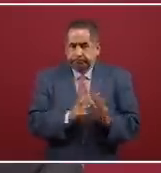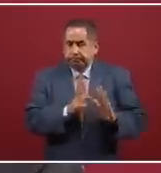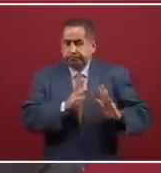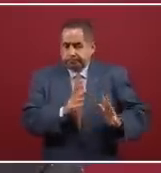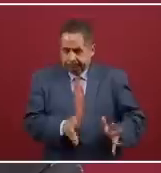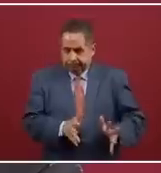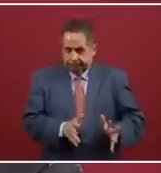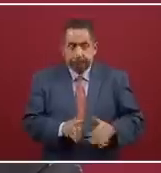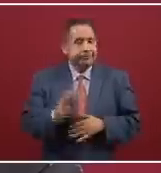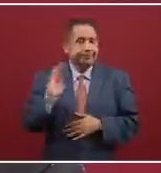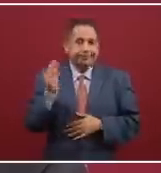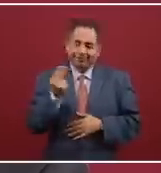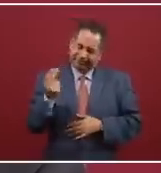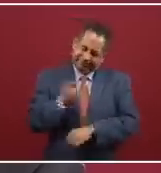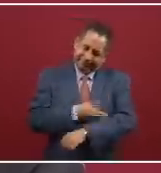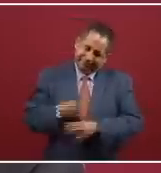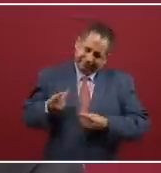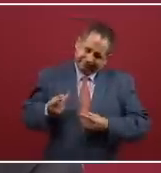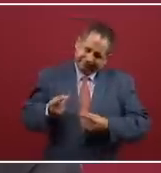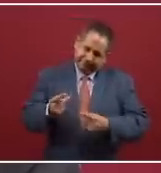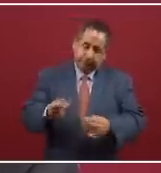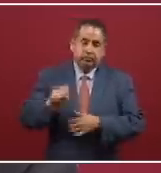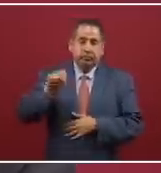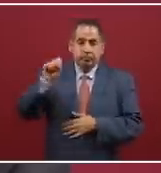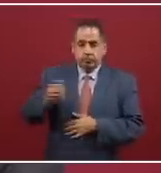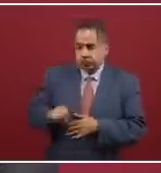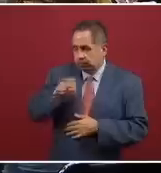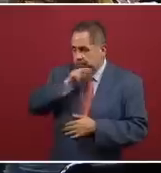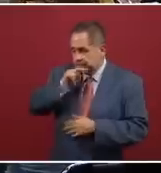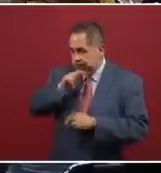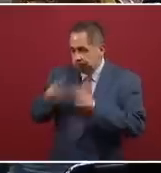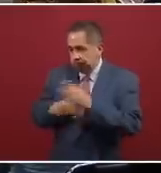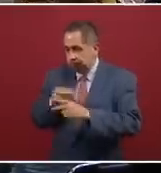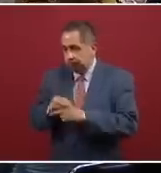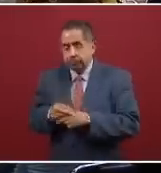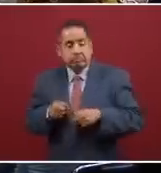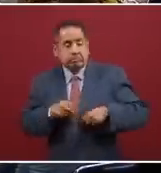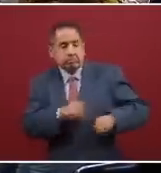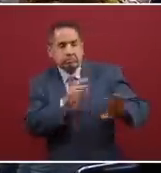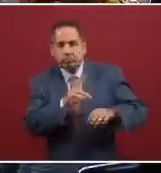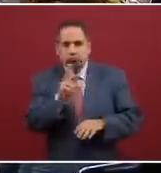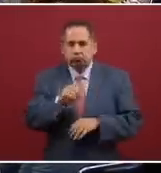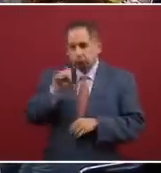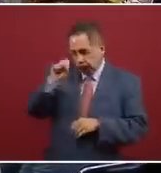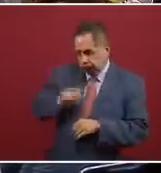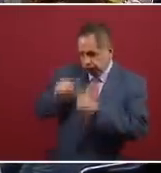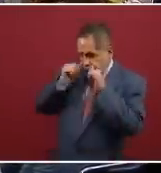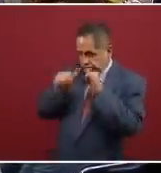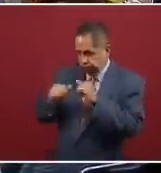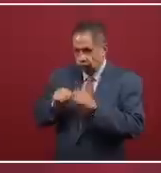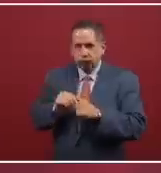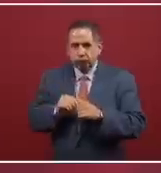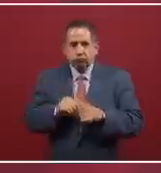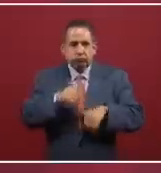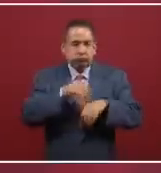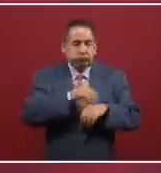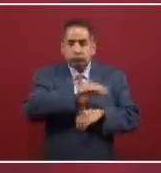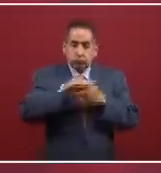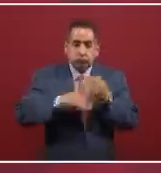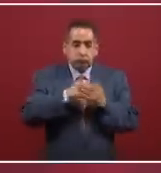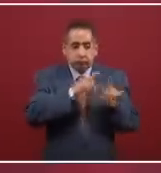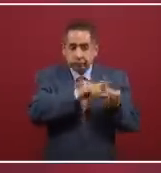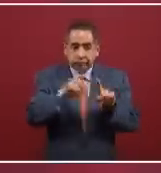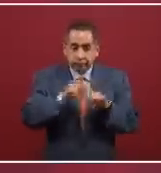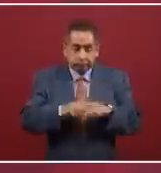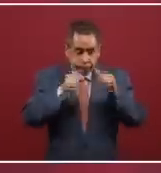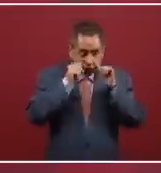acelerar el paso en el sur sin descuidar lo demás que está en curso no se debe de cancelar ni modificar sustancialmente lo que